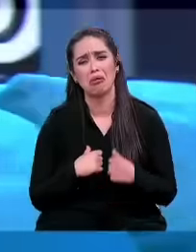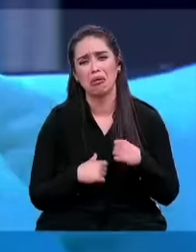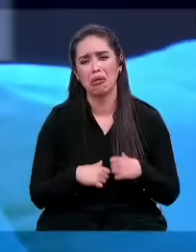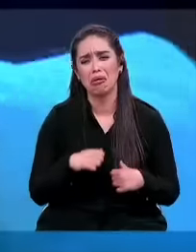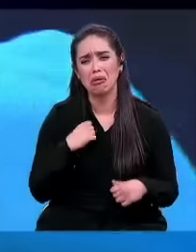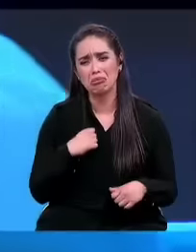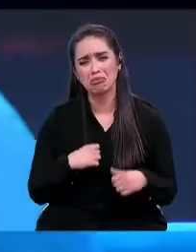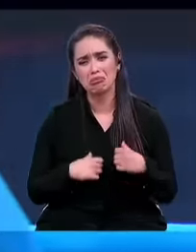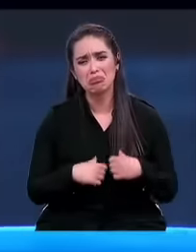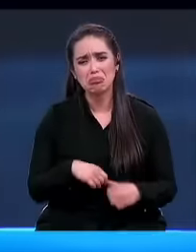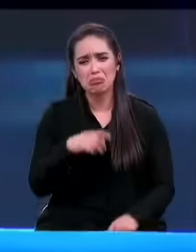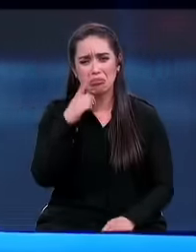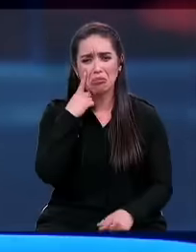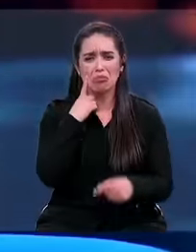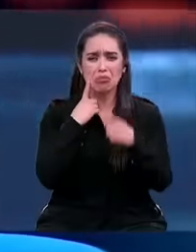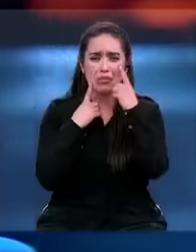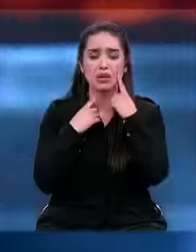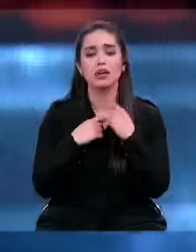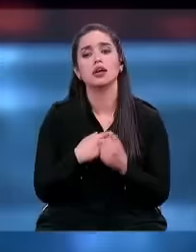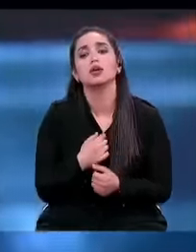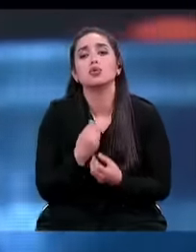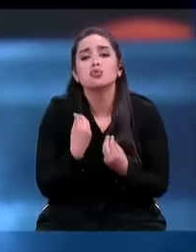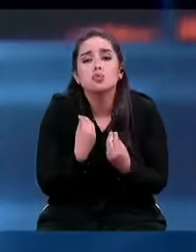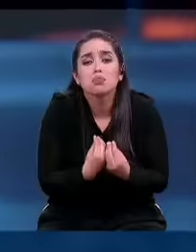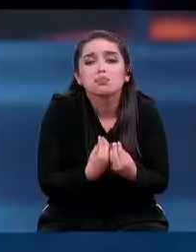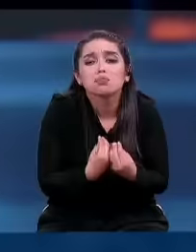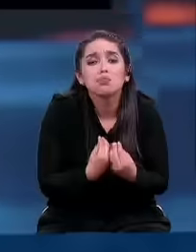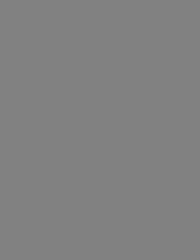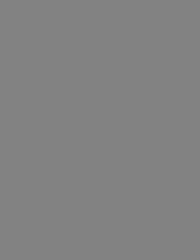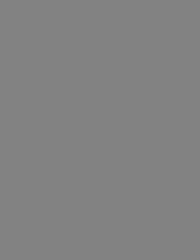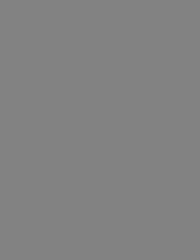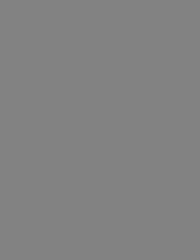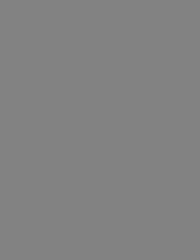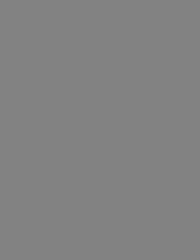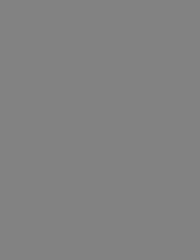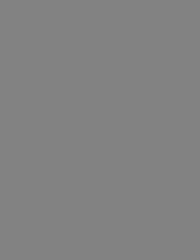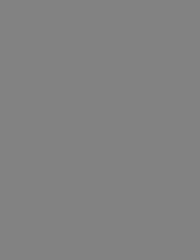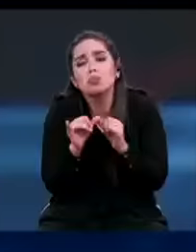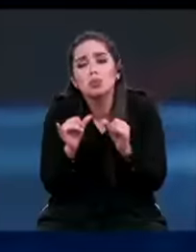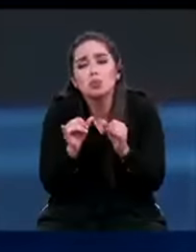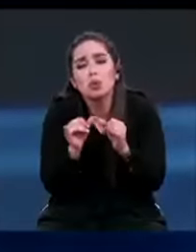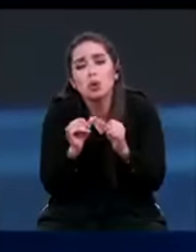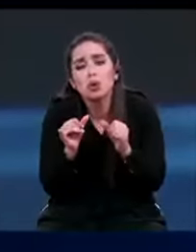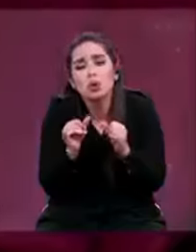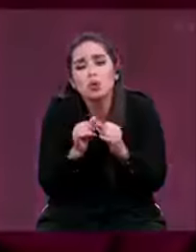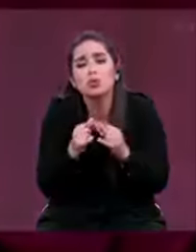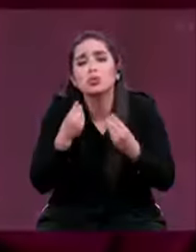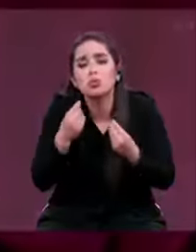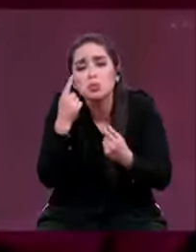¡Ay, mi amor! ¡Mi vida, mi cuchiquita! ¿Qué pasó, mi bebé? ¿Qué estoy llorando?